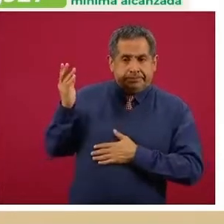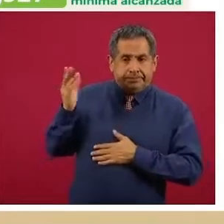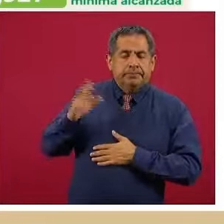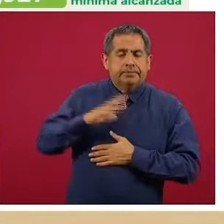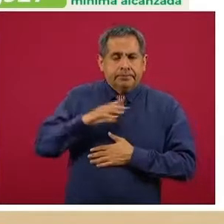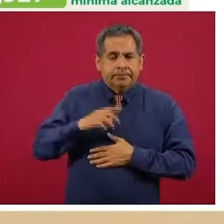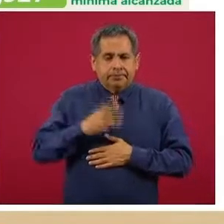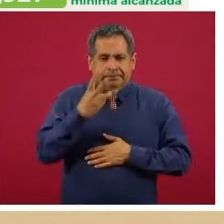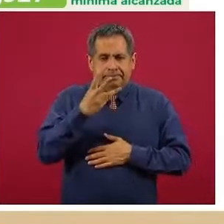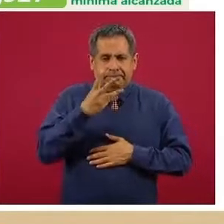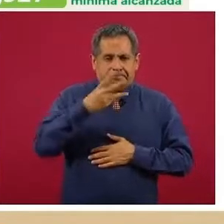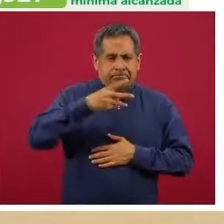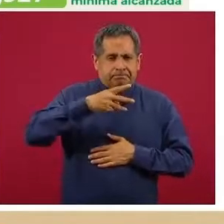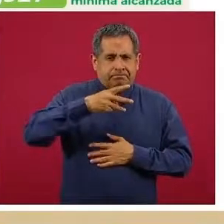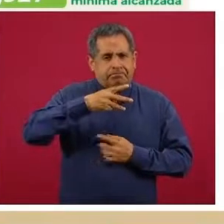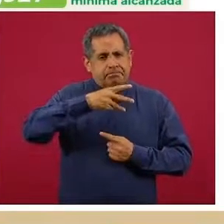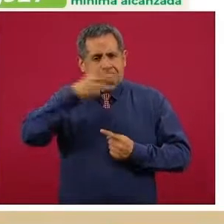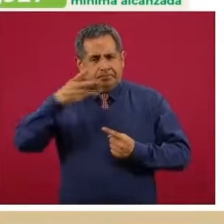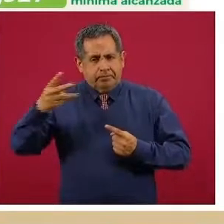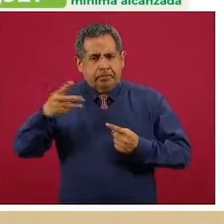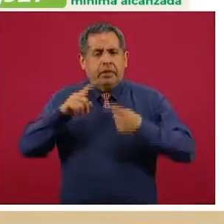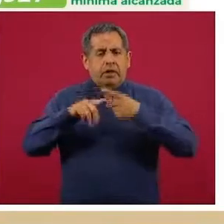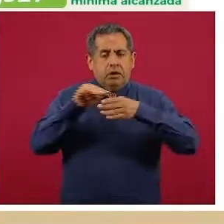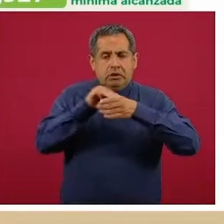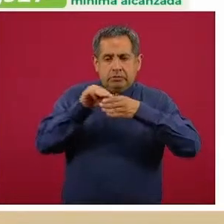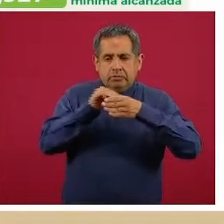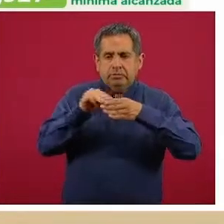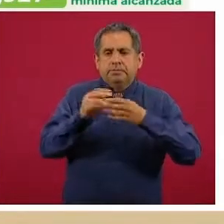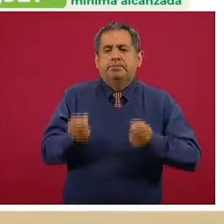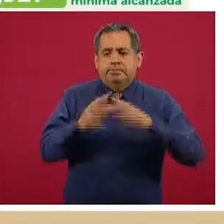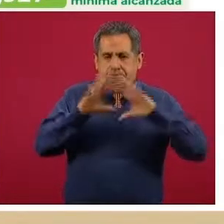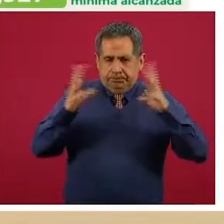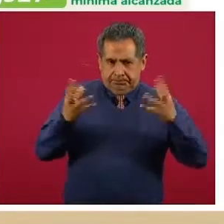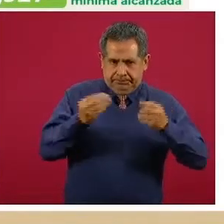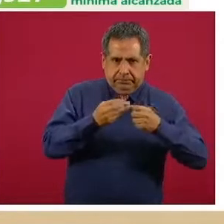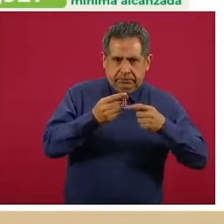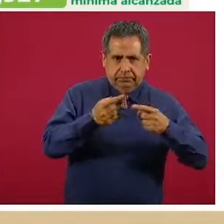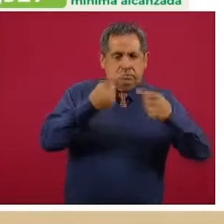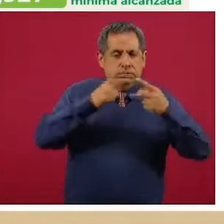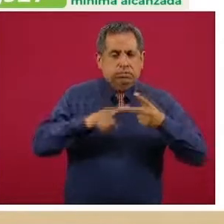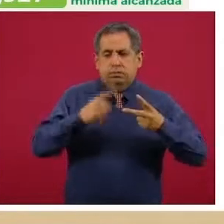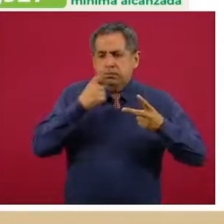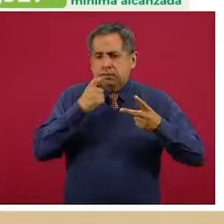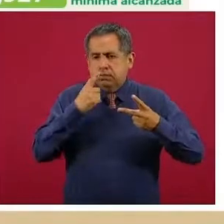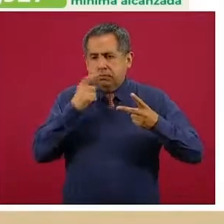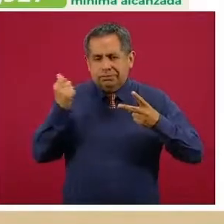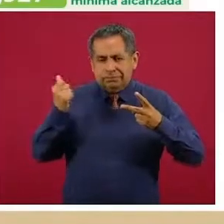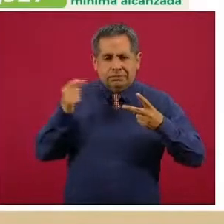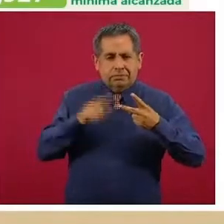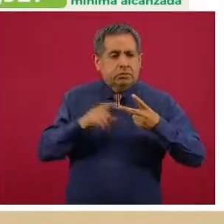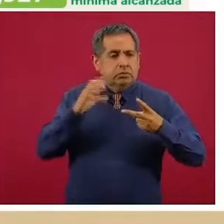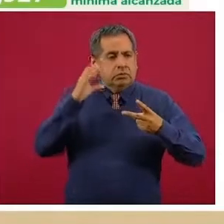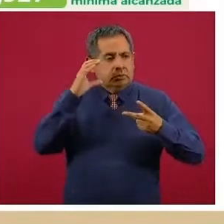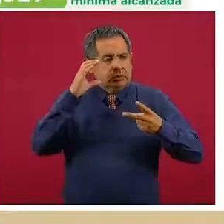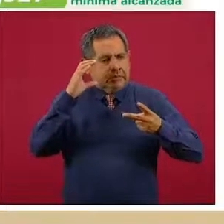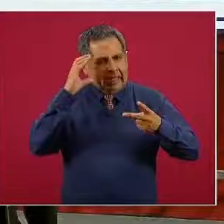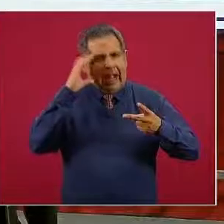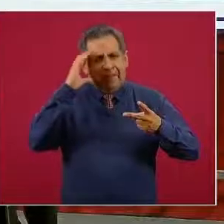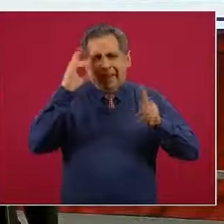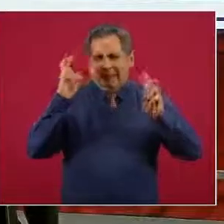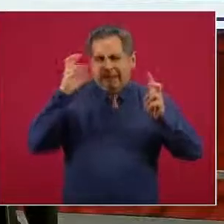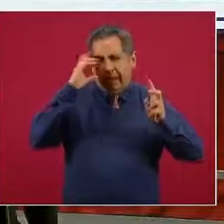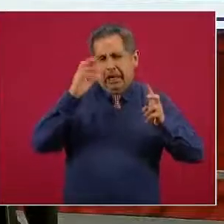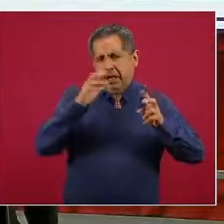tres curvas, la que muestra en morado la ocupación total, en rojo la que son camas de ocupación